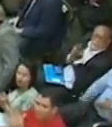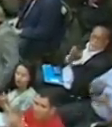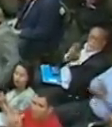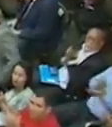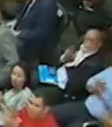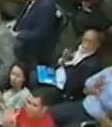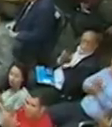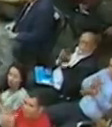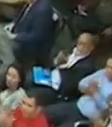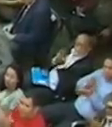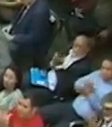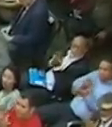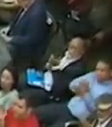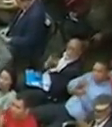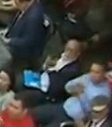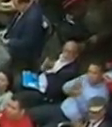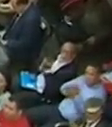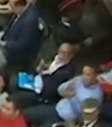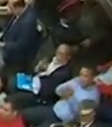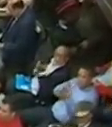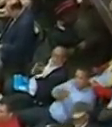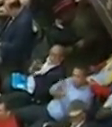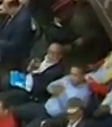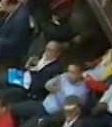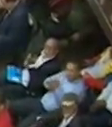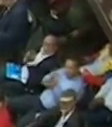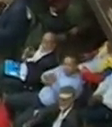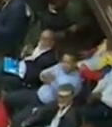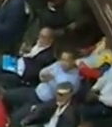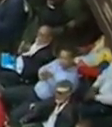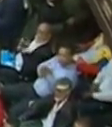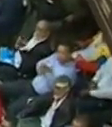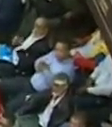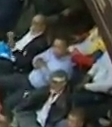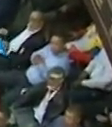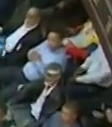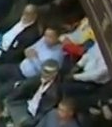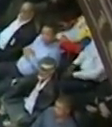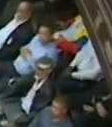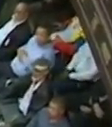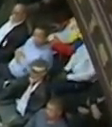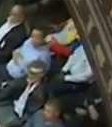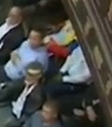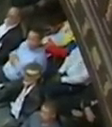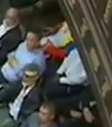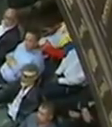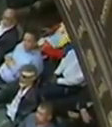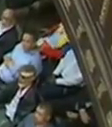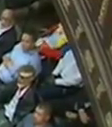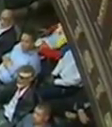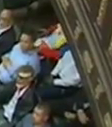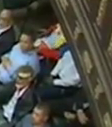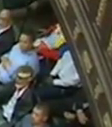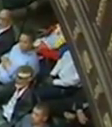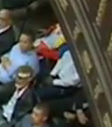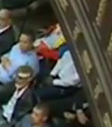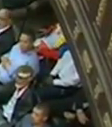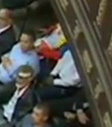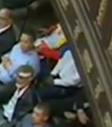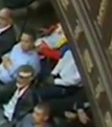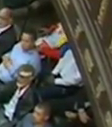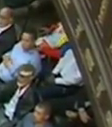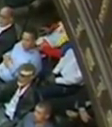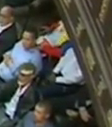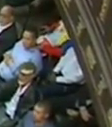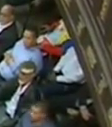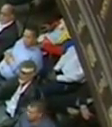Nosotras queremos, como Manuela, como Bolívar, un continente